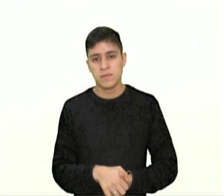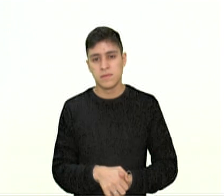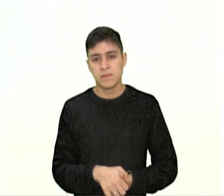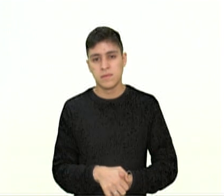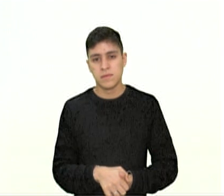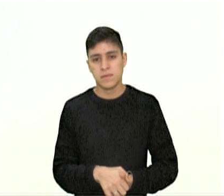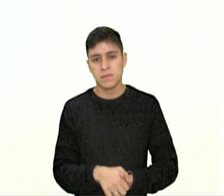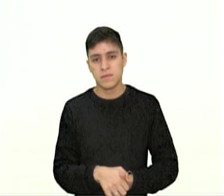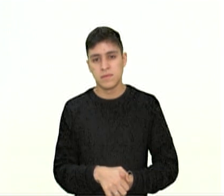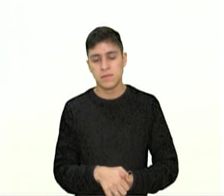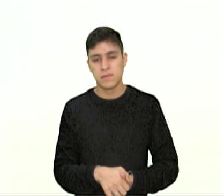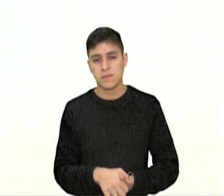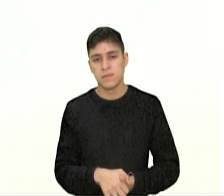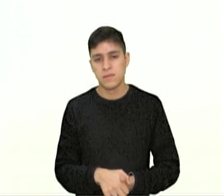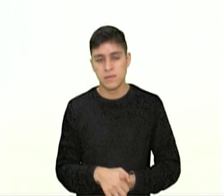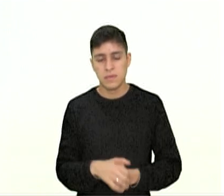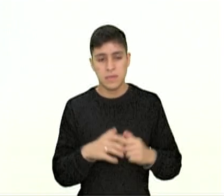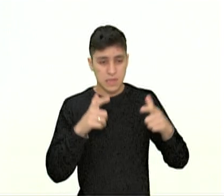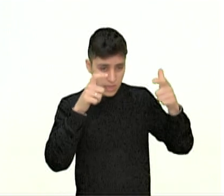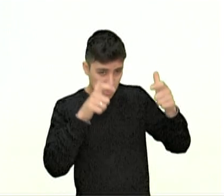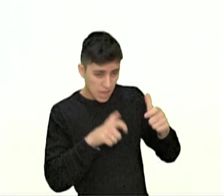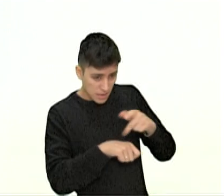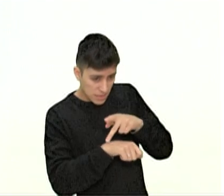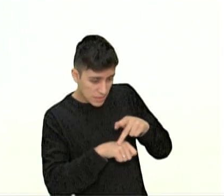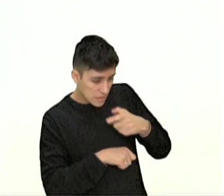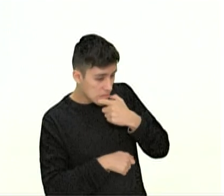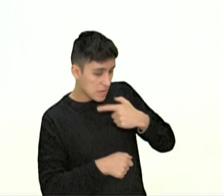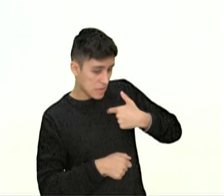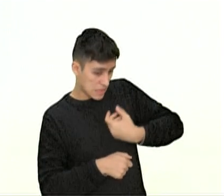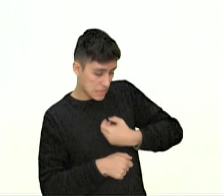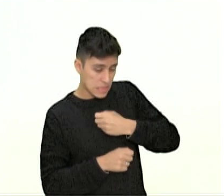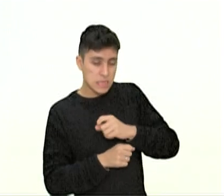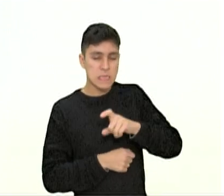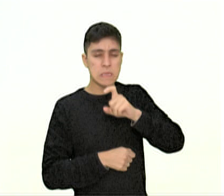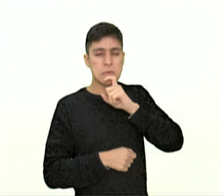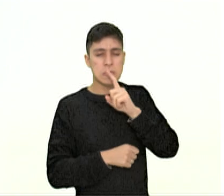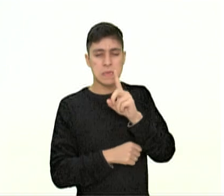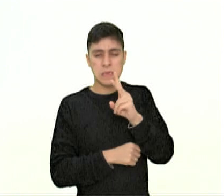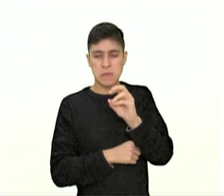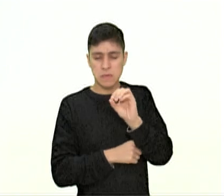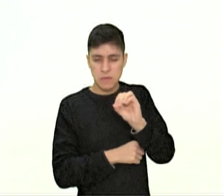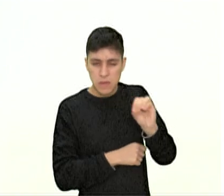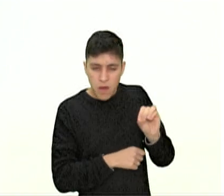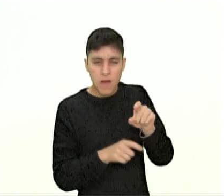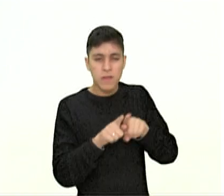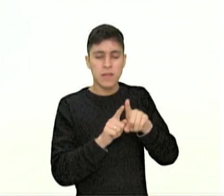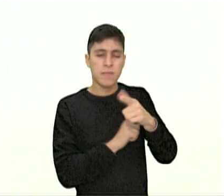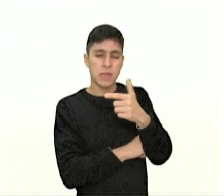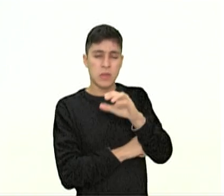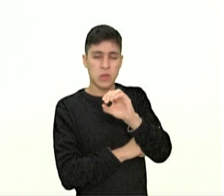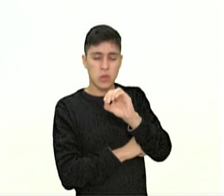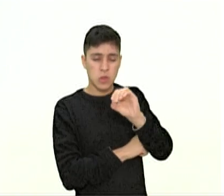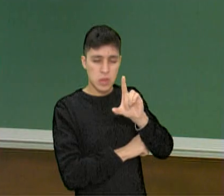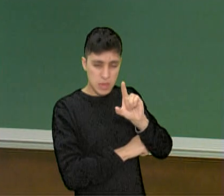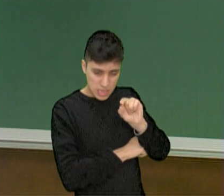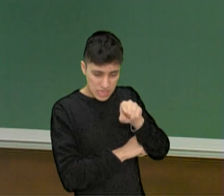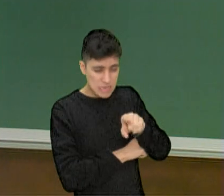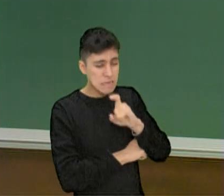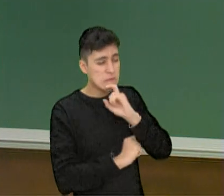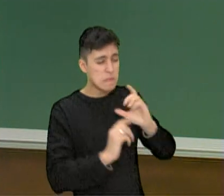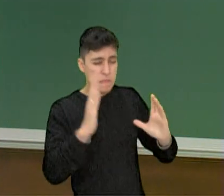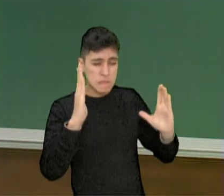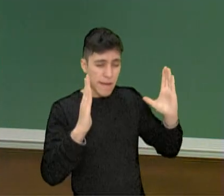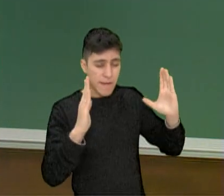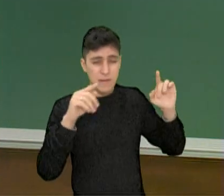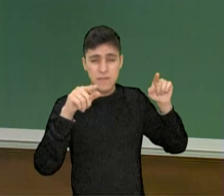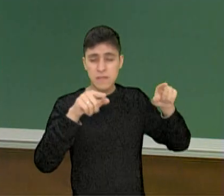Na Inglaterra, onde eu vivo, o inverno de 2009 e 2010 foi assim algo fora do comum,